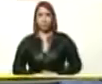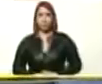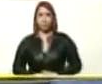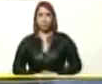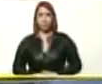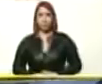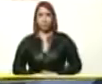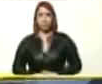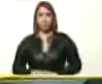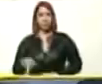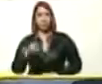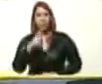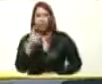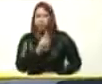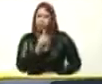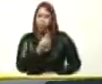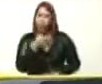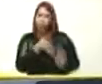no se trata solo,